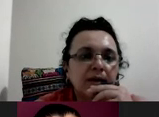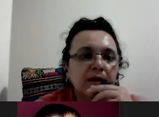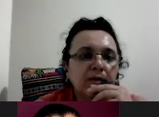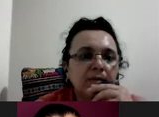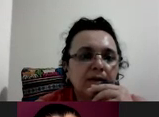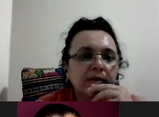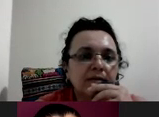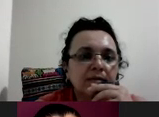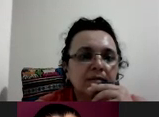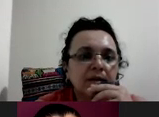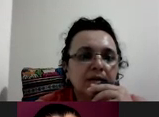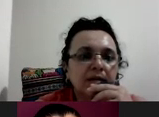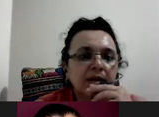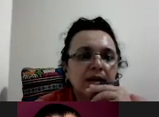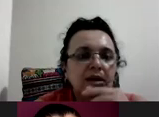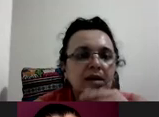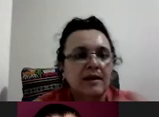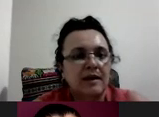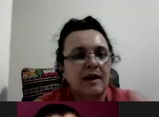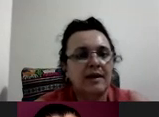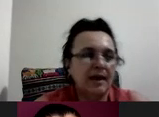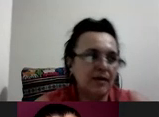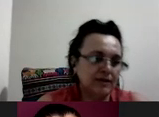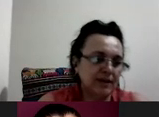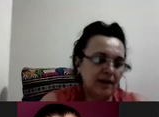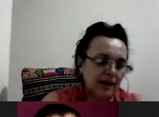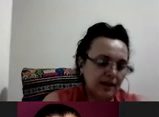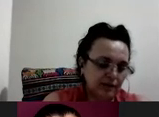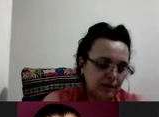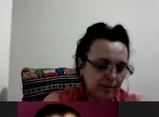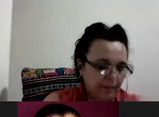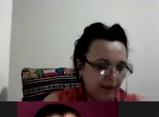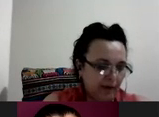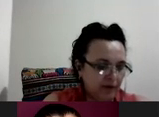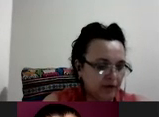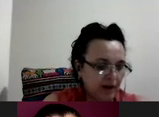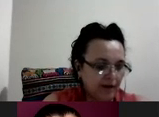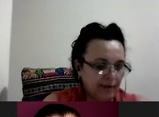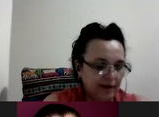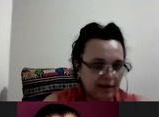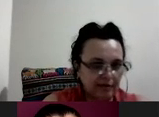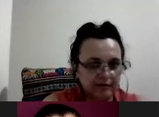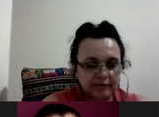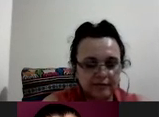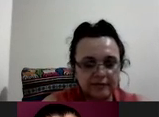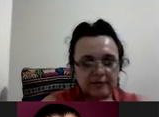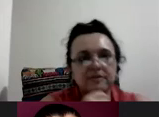recomendaron al hombre? ¿Verdad? Aquí hay cosas que él hizo, pero no se las